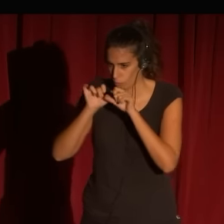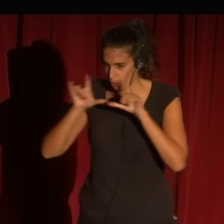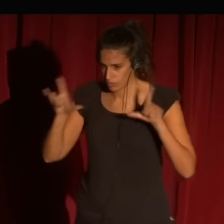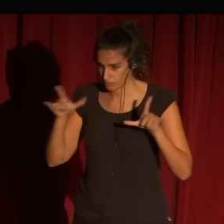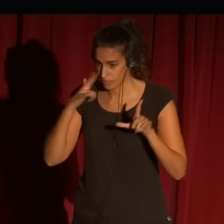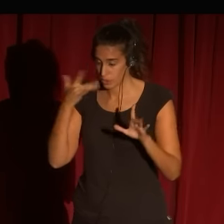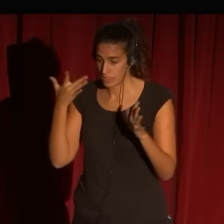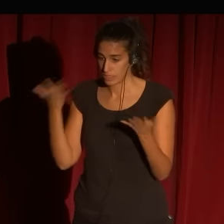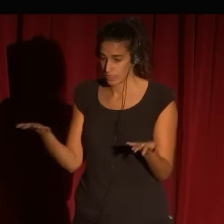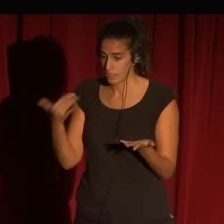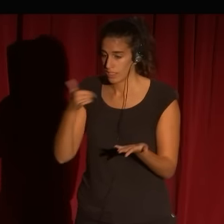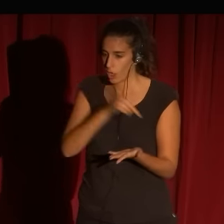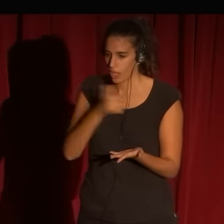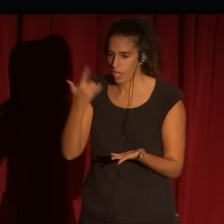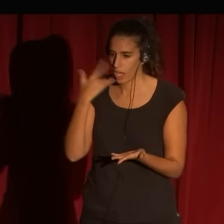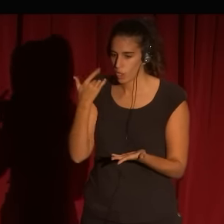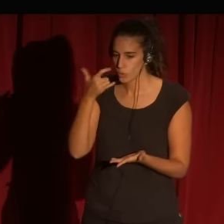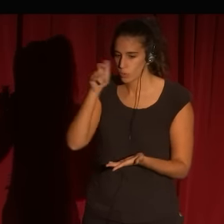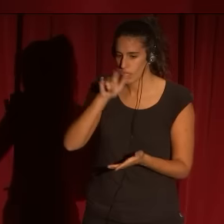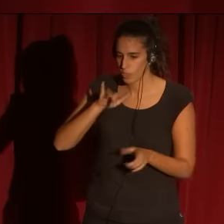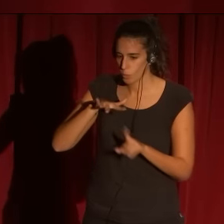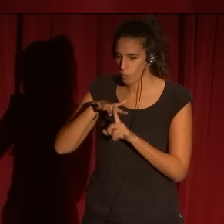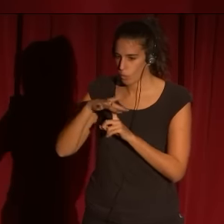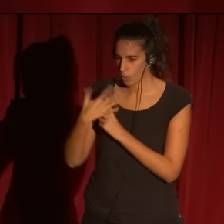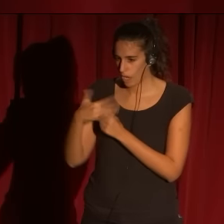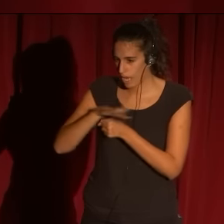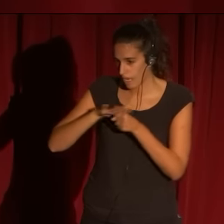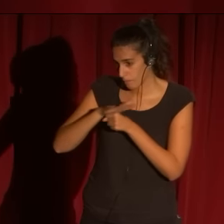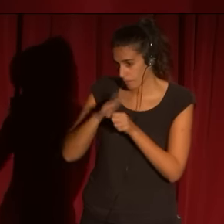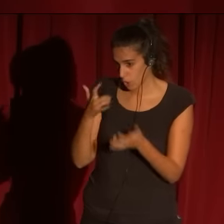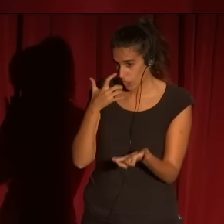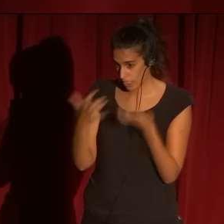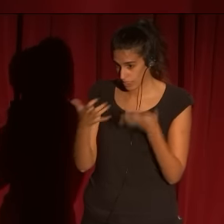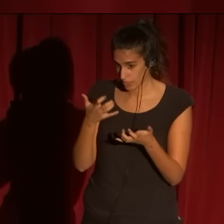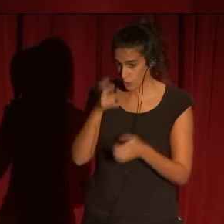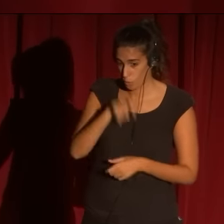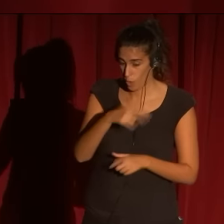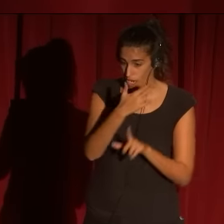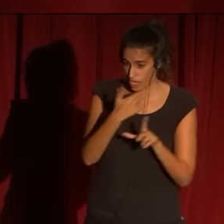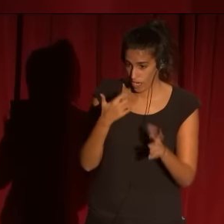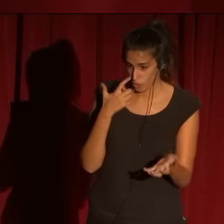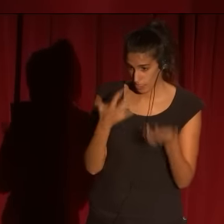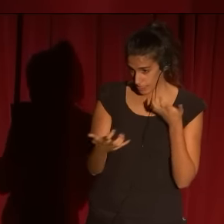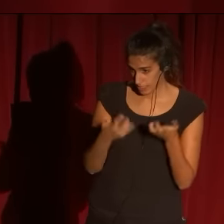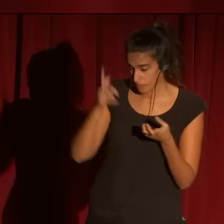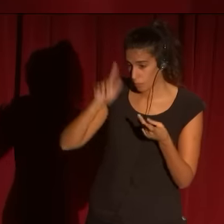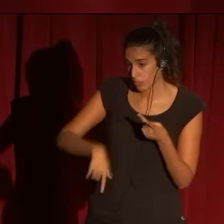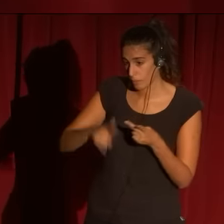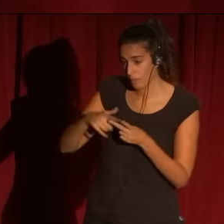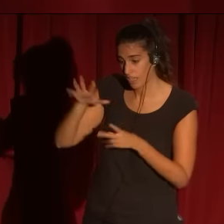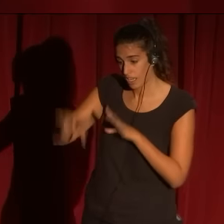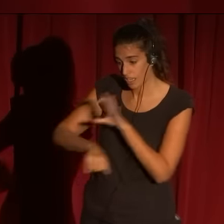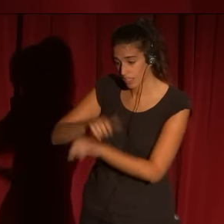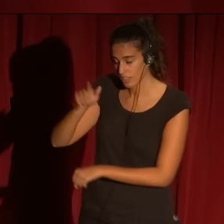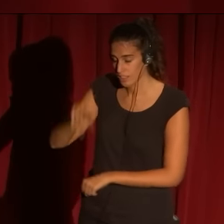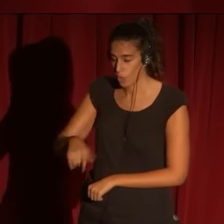este sentido acostumbran al mundo del arte tanto a los artistas como a los coleccionistas a un tener un gusto por un tipo